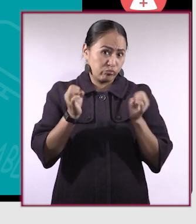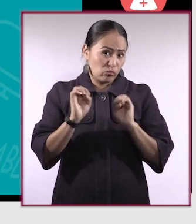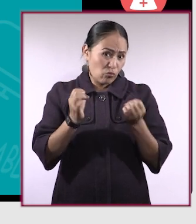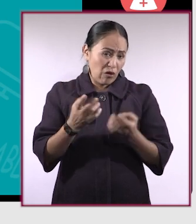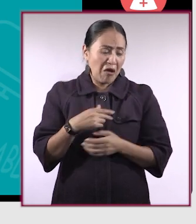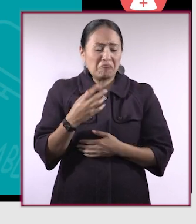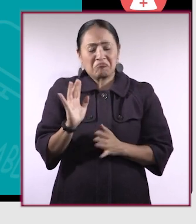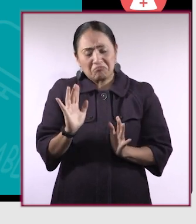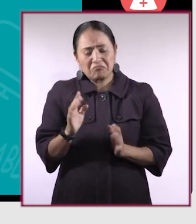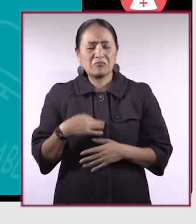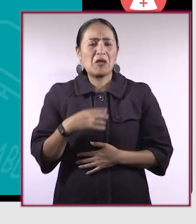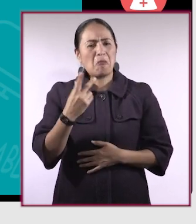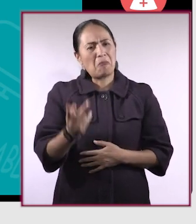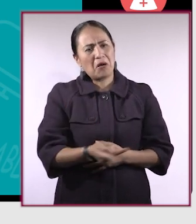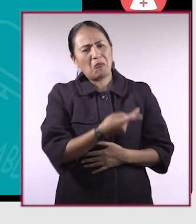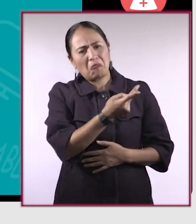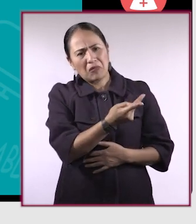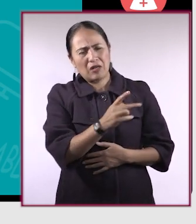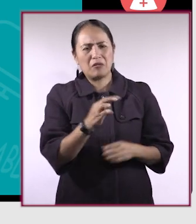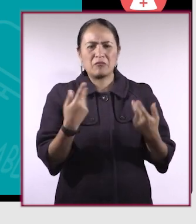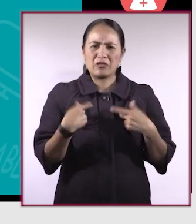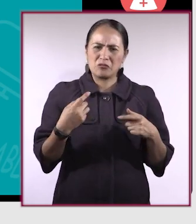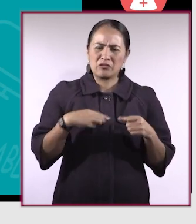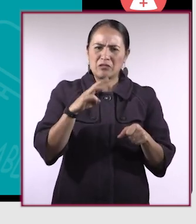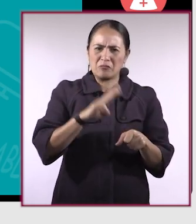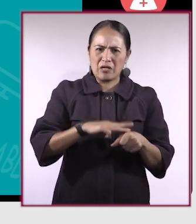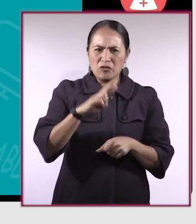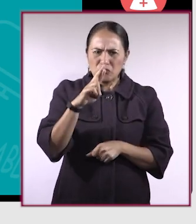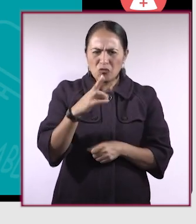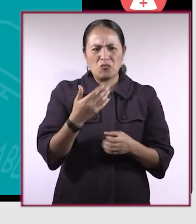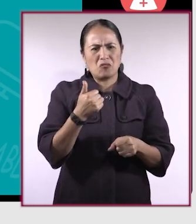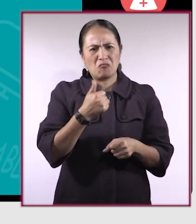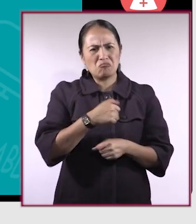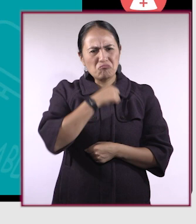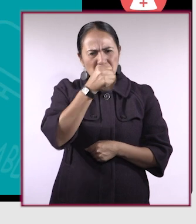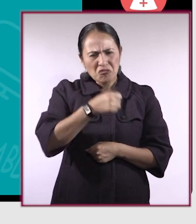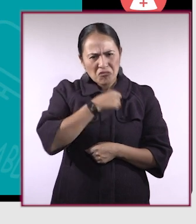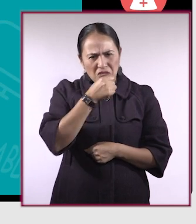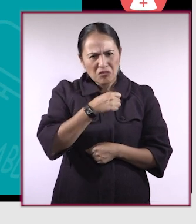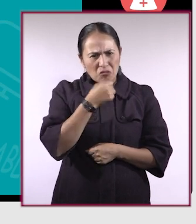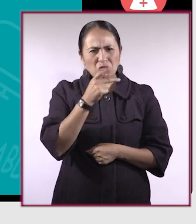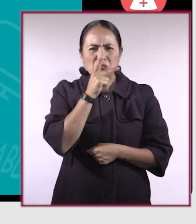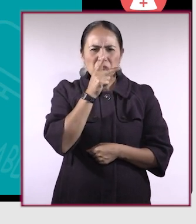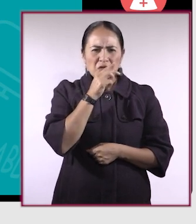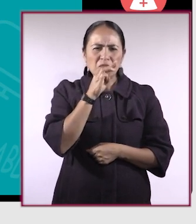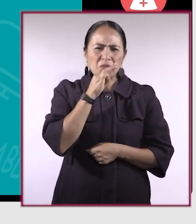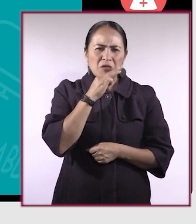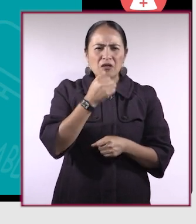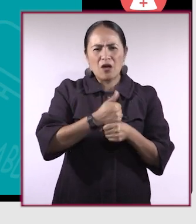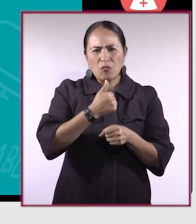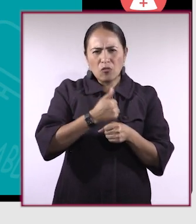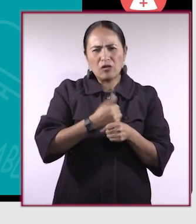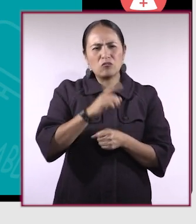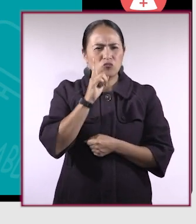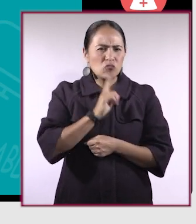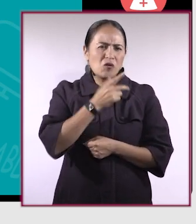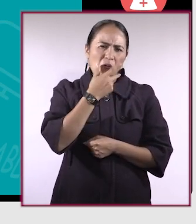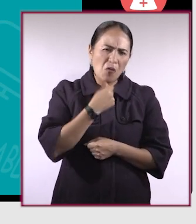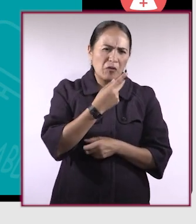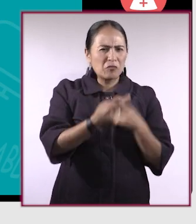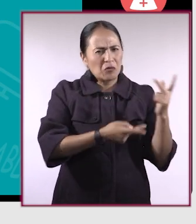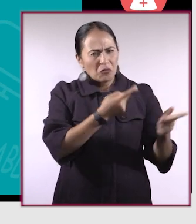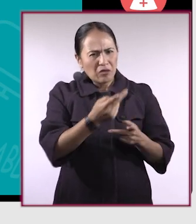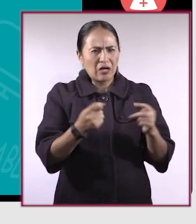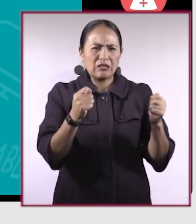menos probable, pues preguntarles, ¿no? A nuestros mayores, a nuestros ancianos, a nuestros padres, madres,